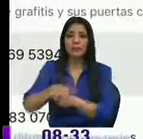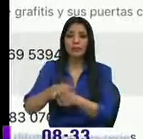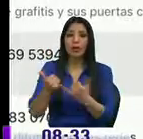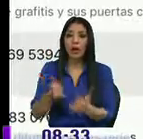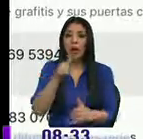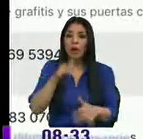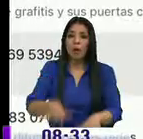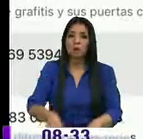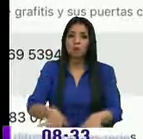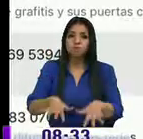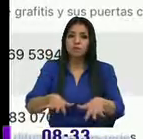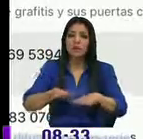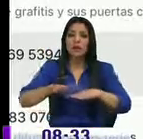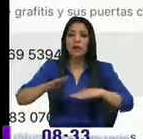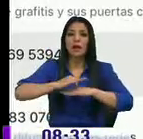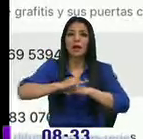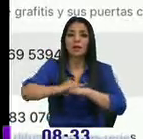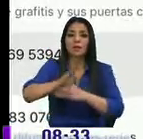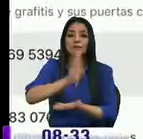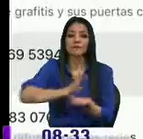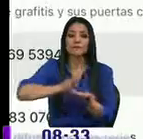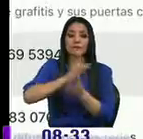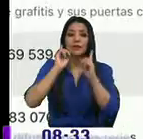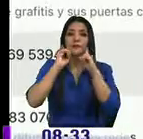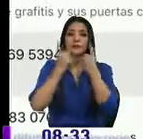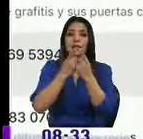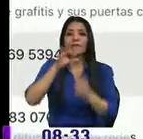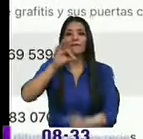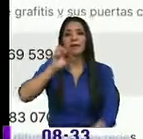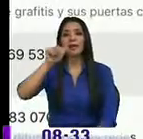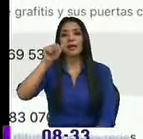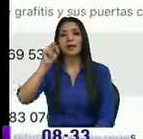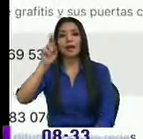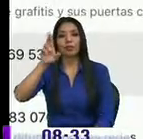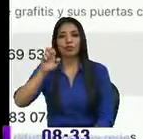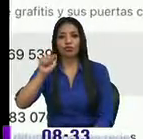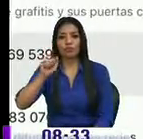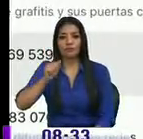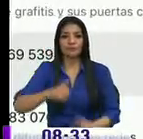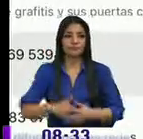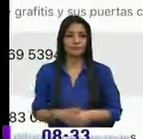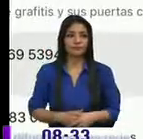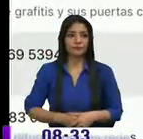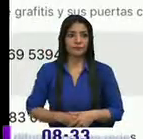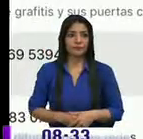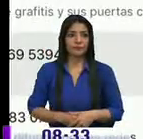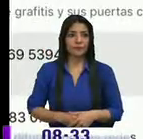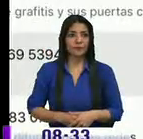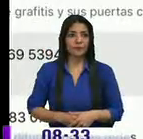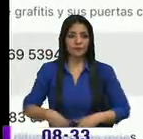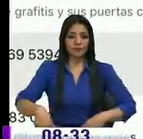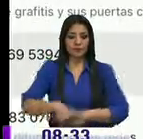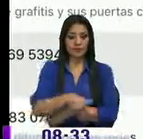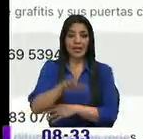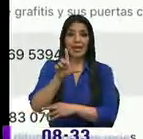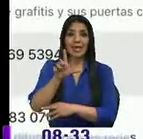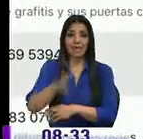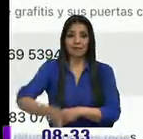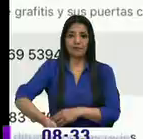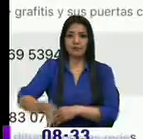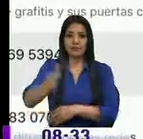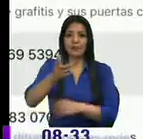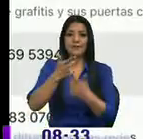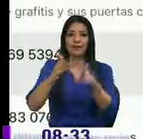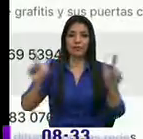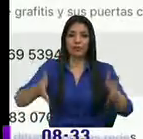el agua está saliendo a la calle. Esto es en el barrio San Fernando, en la avenida Los Libertadores, Lucas Tipán y calle L. Miren,